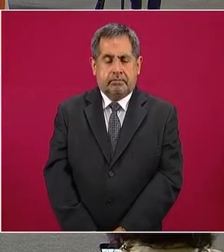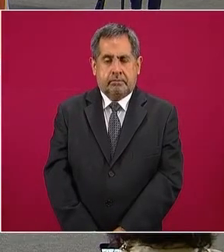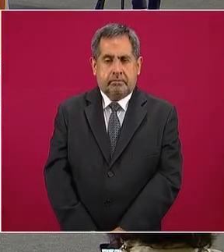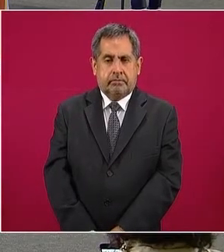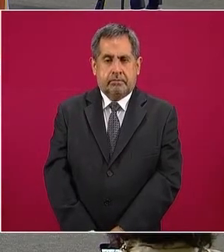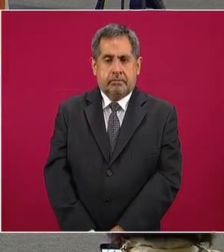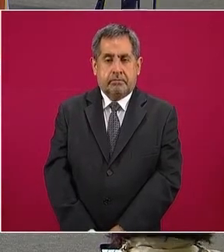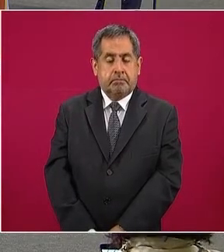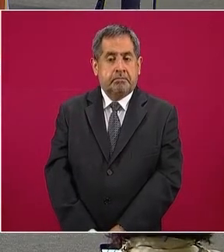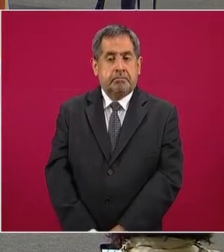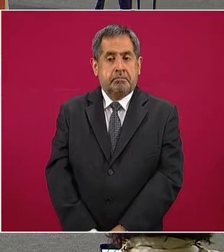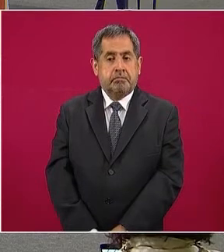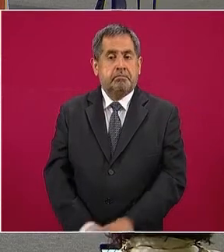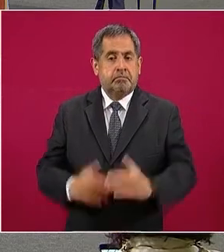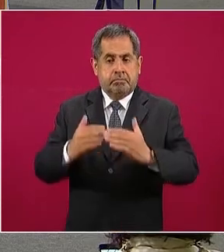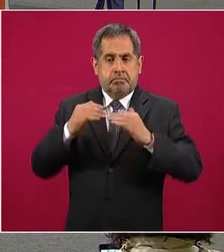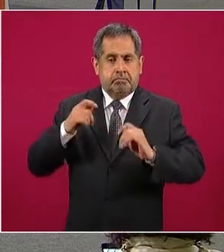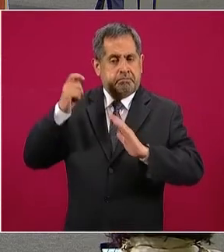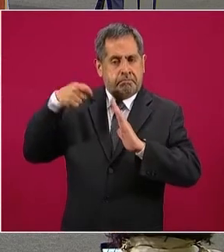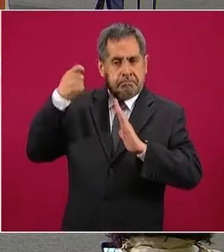Vamos a los videos.